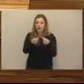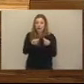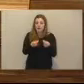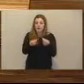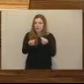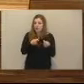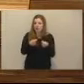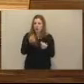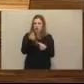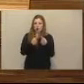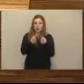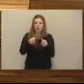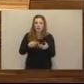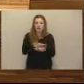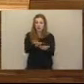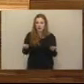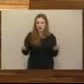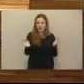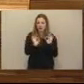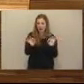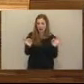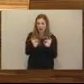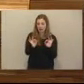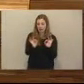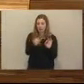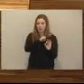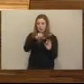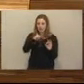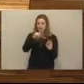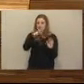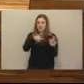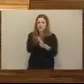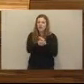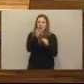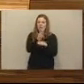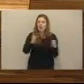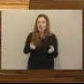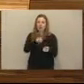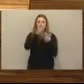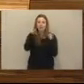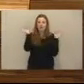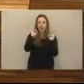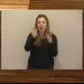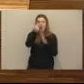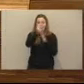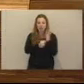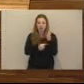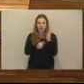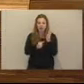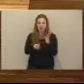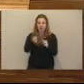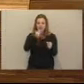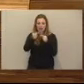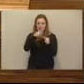sin consultas públicas efectivas, que no dan información a los parlamentos sobre los detalles de los textos a